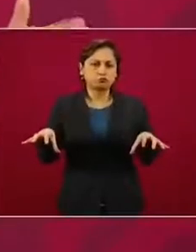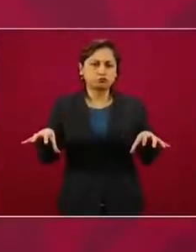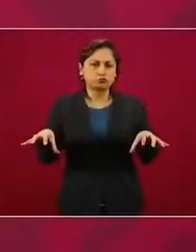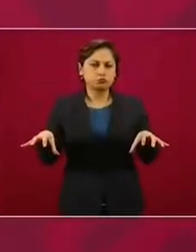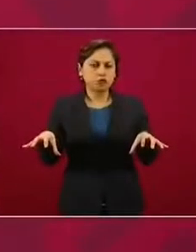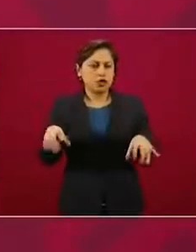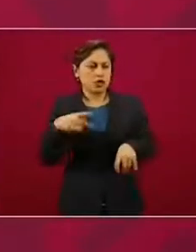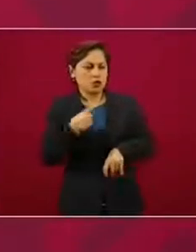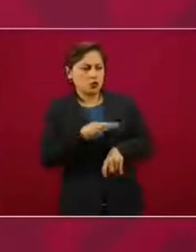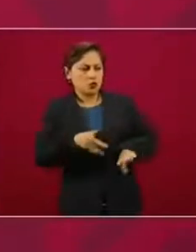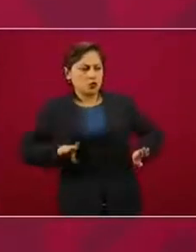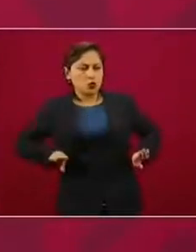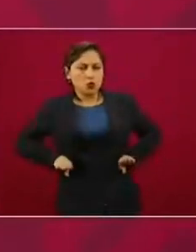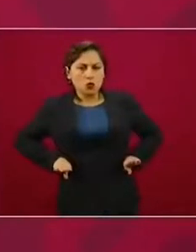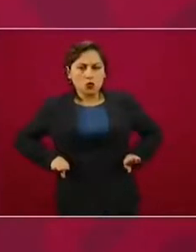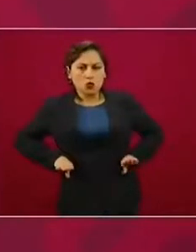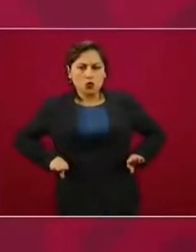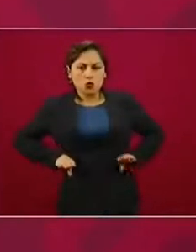conservador, pues